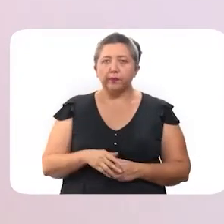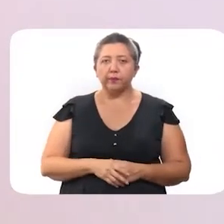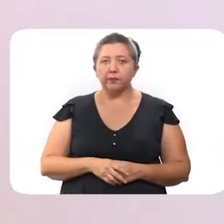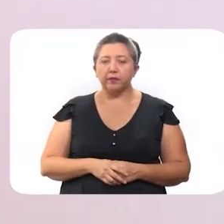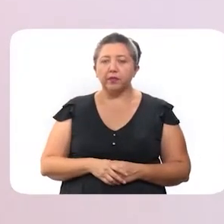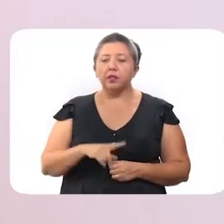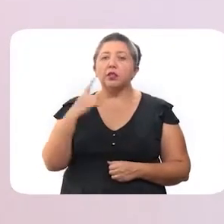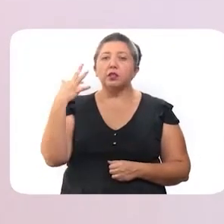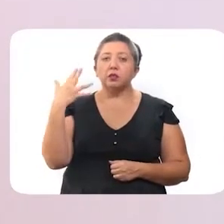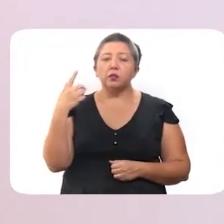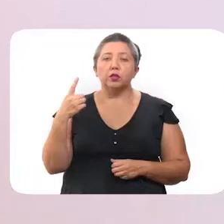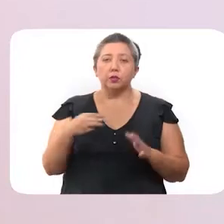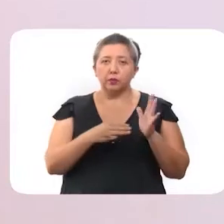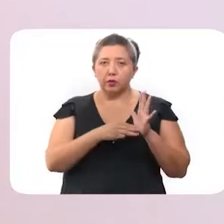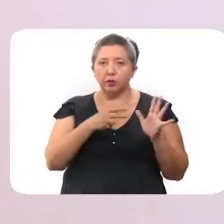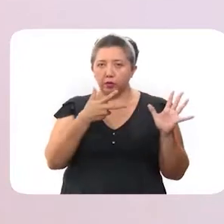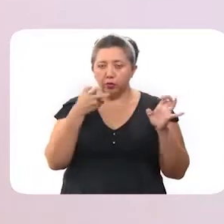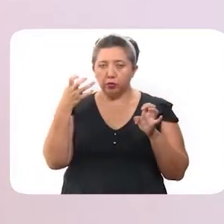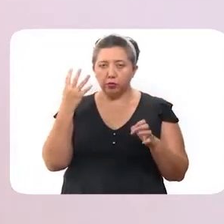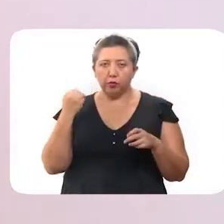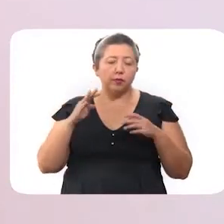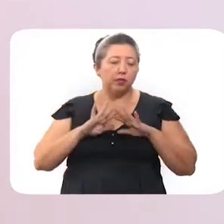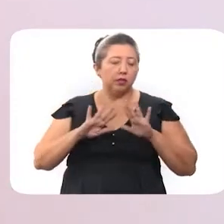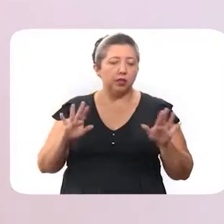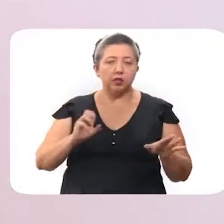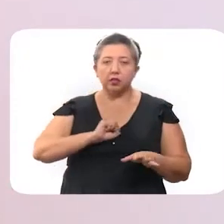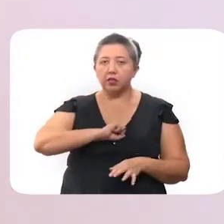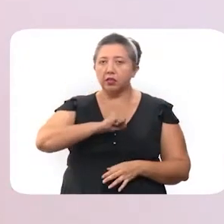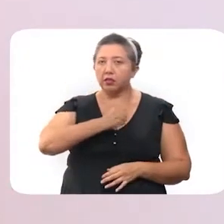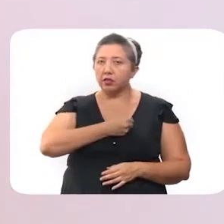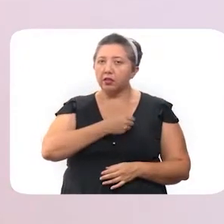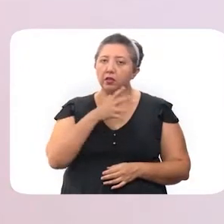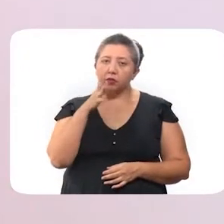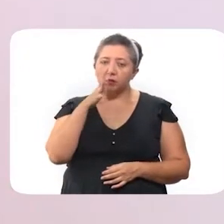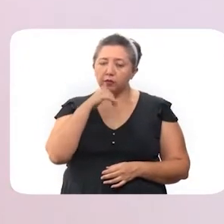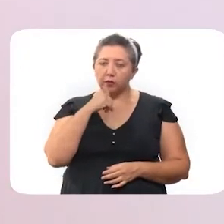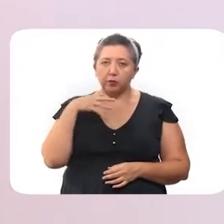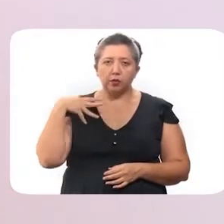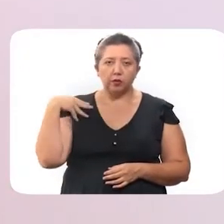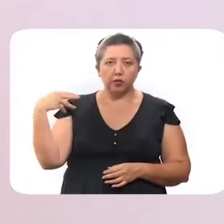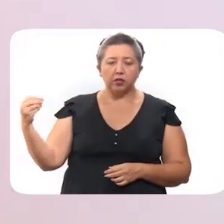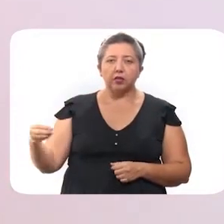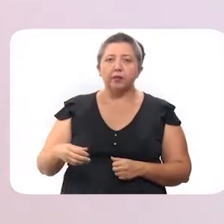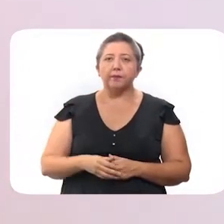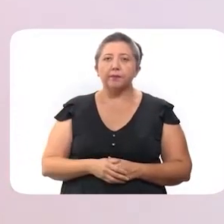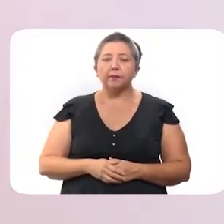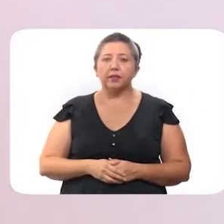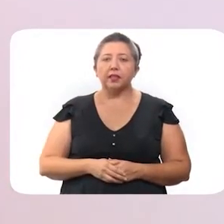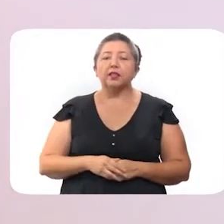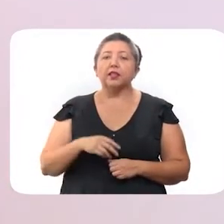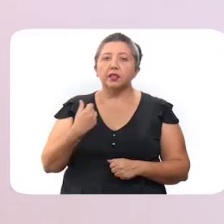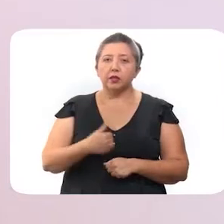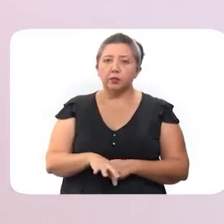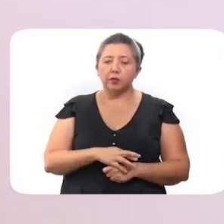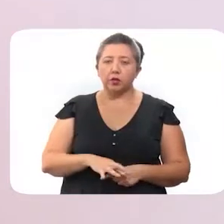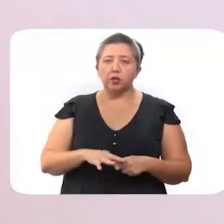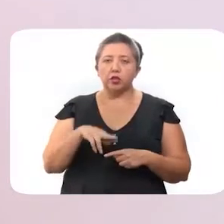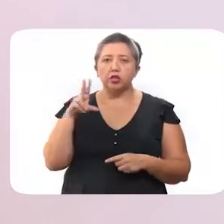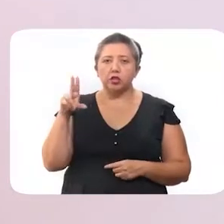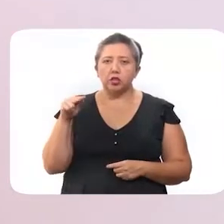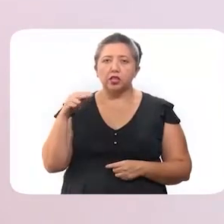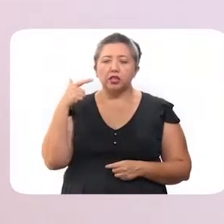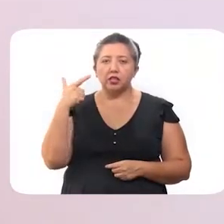públicos. 51.809 pacientes ya se recuperaron, no presentan síntomas ni pueden contagiar. Esta cifra